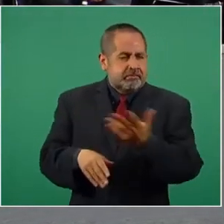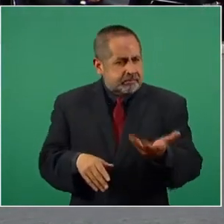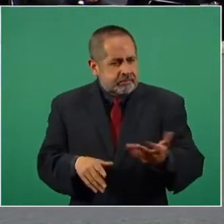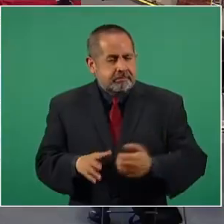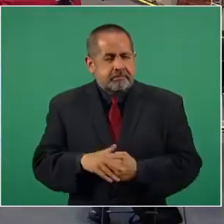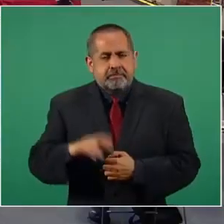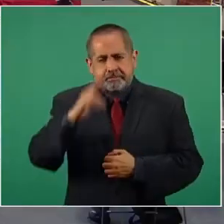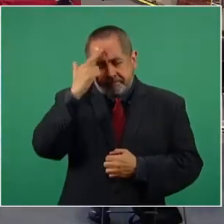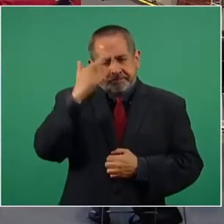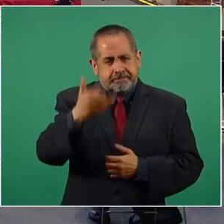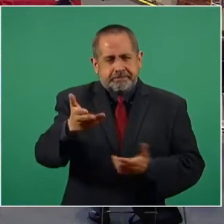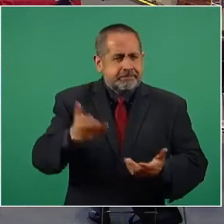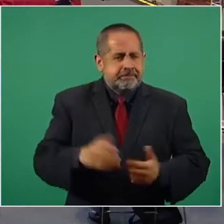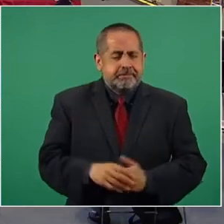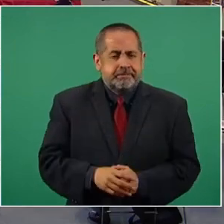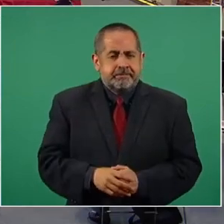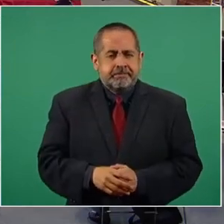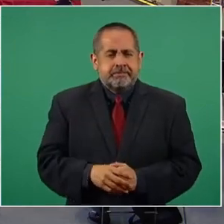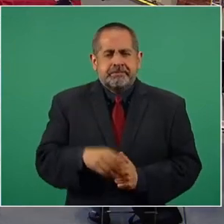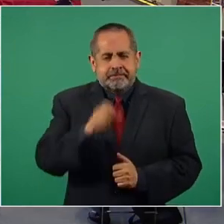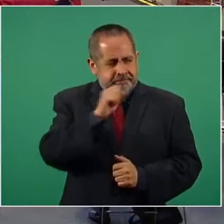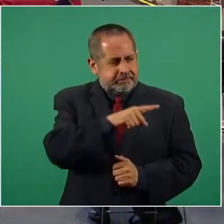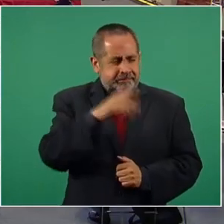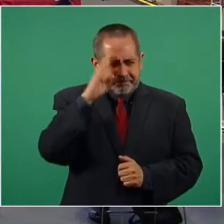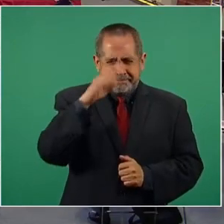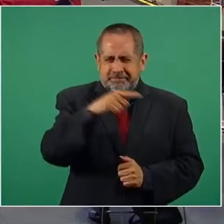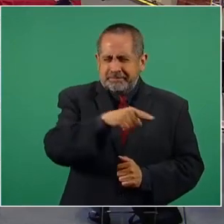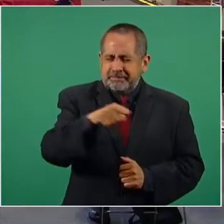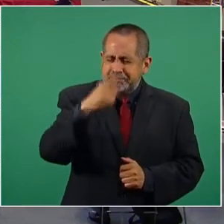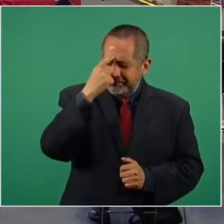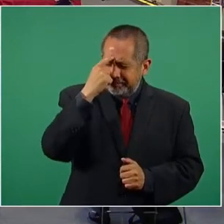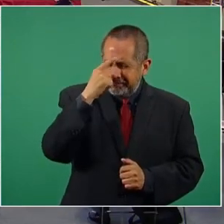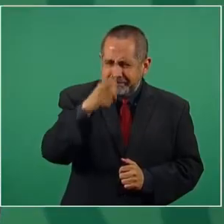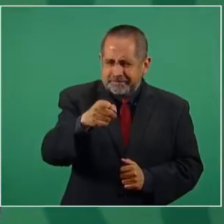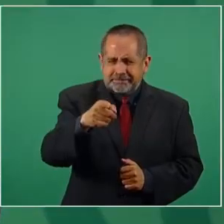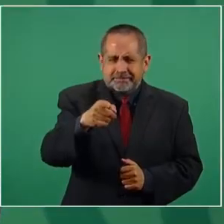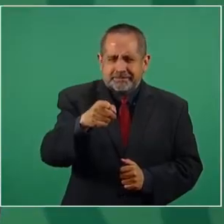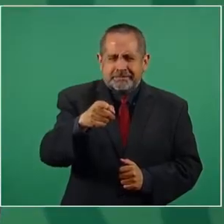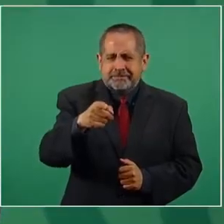Acuérdense de este señor